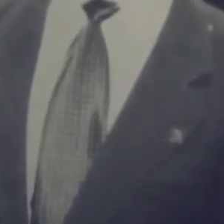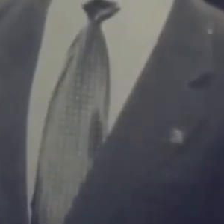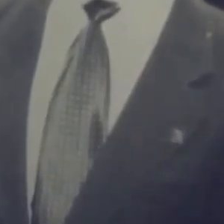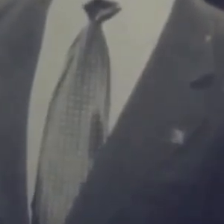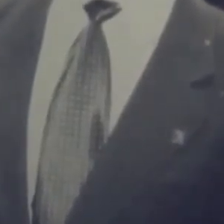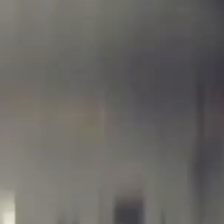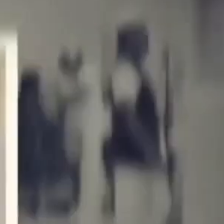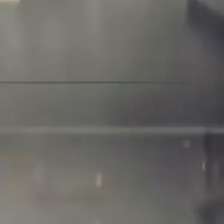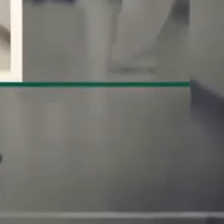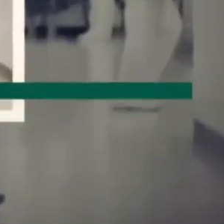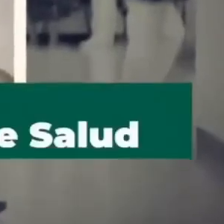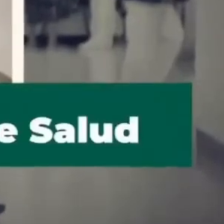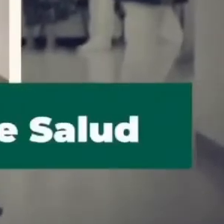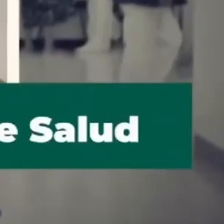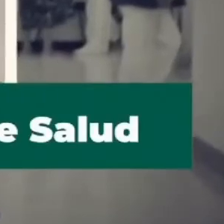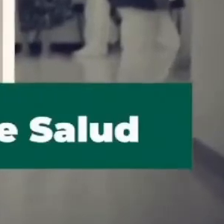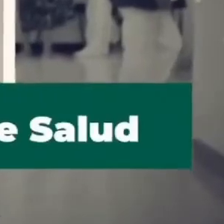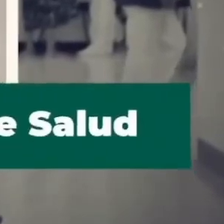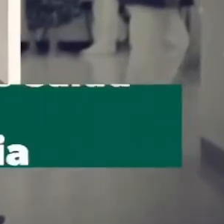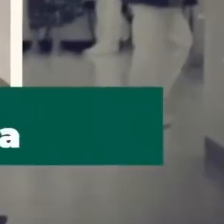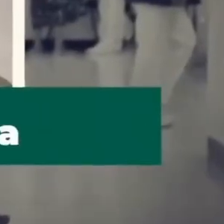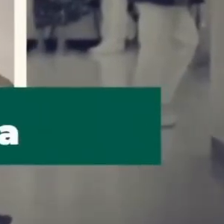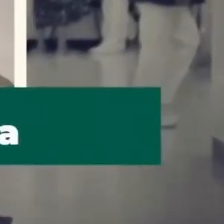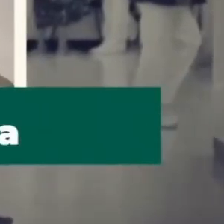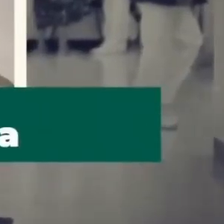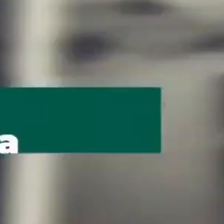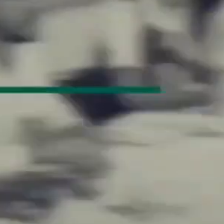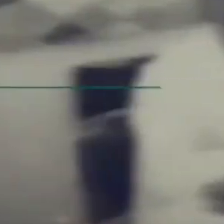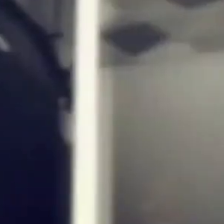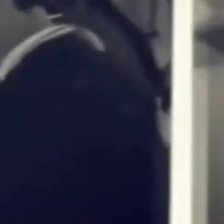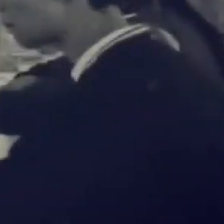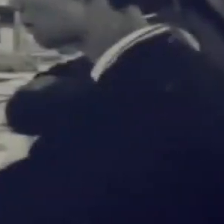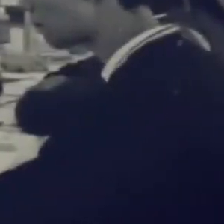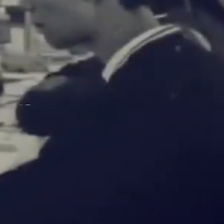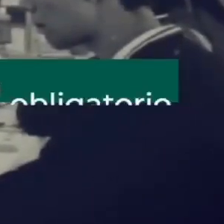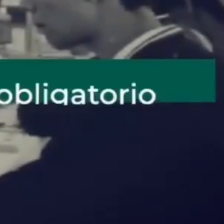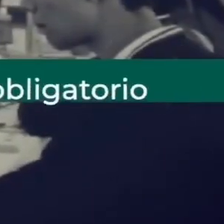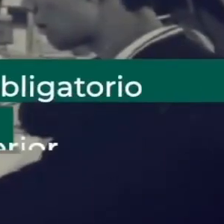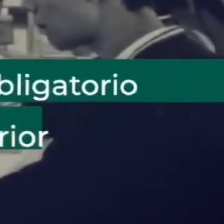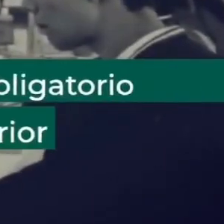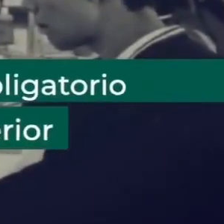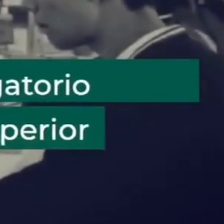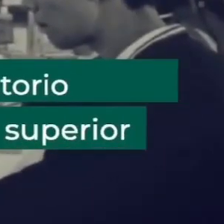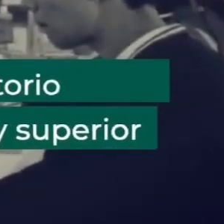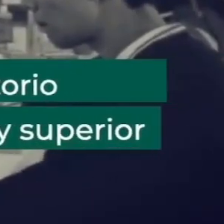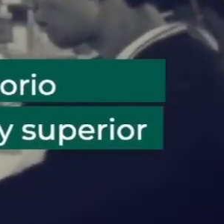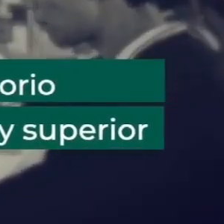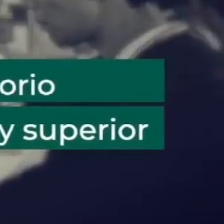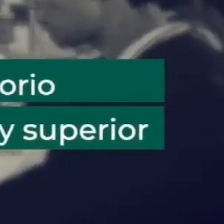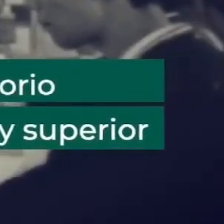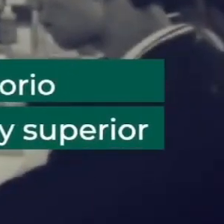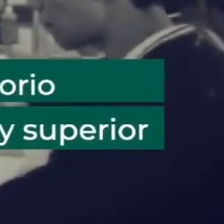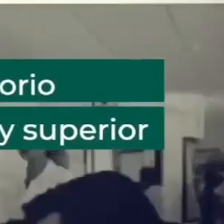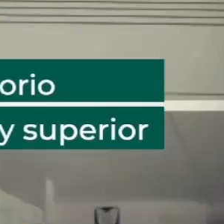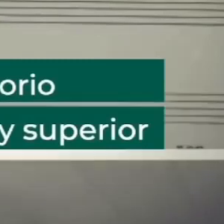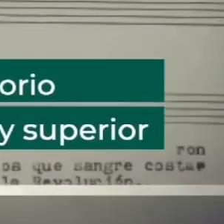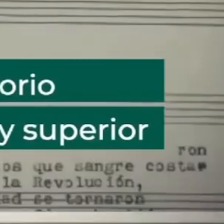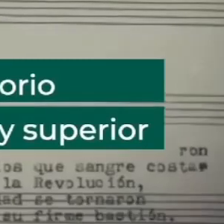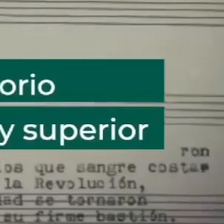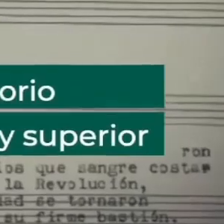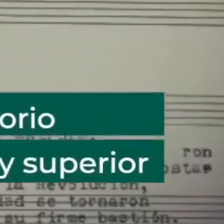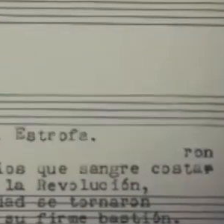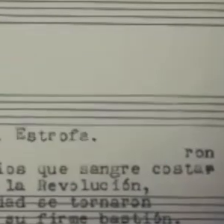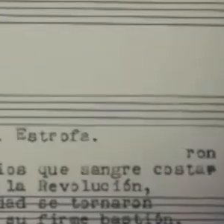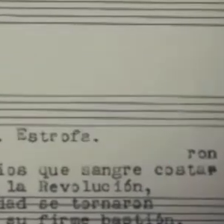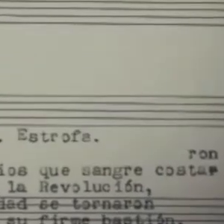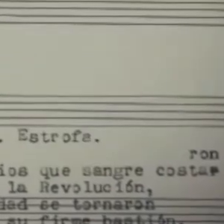hoy Afore 21 Banorte. Se crea el Seguro de Salud para la Familia. Incorporación al régimen obligatorio a estudiantes de nivel medio superior y